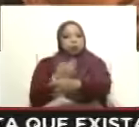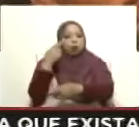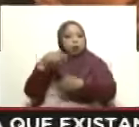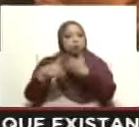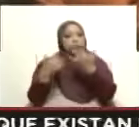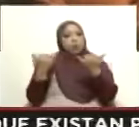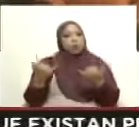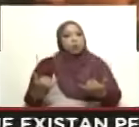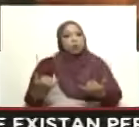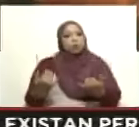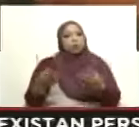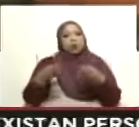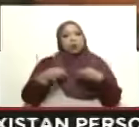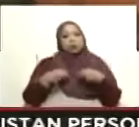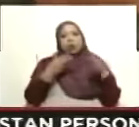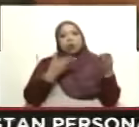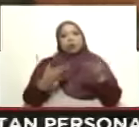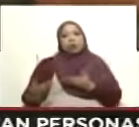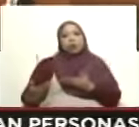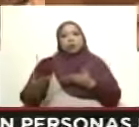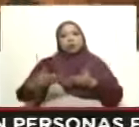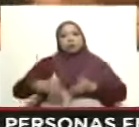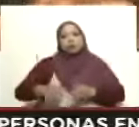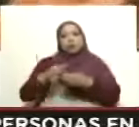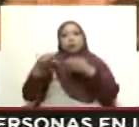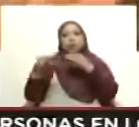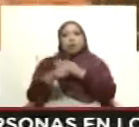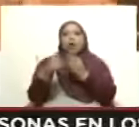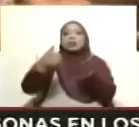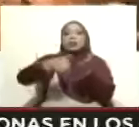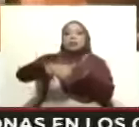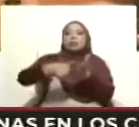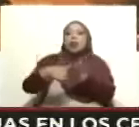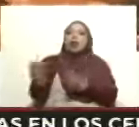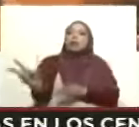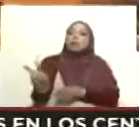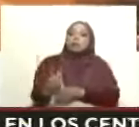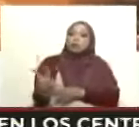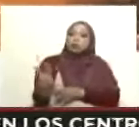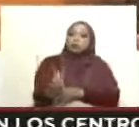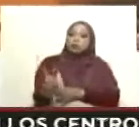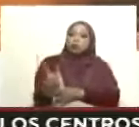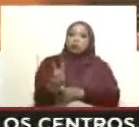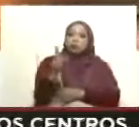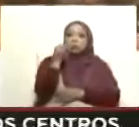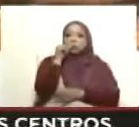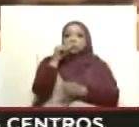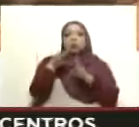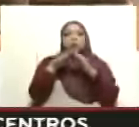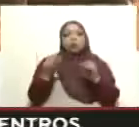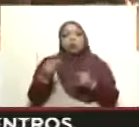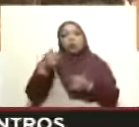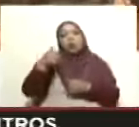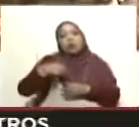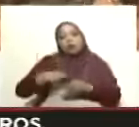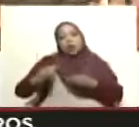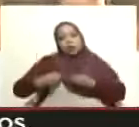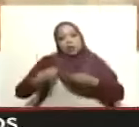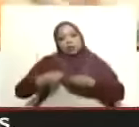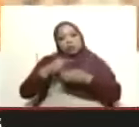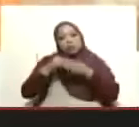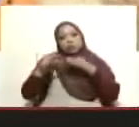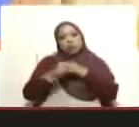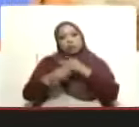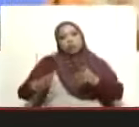esquiva reciban la nacionalidad y la cédula de identidad de venezolana y de venezolano como el resto